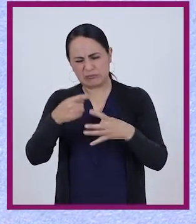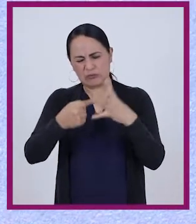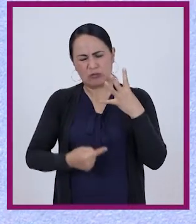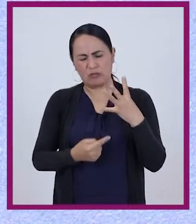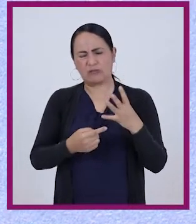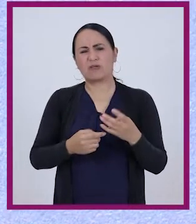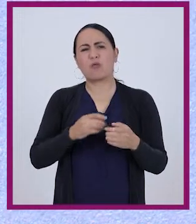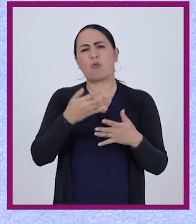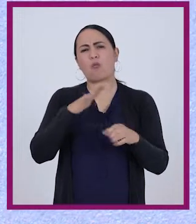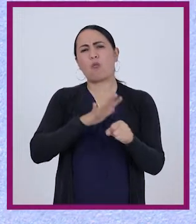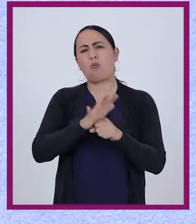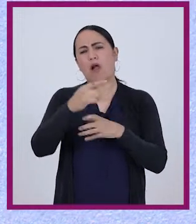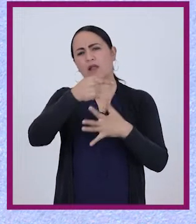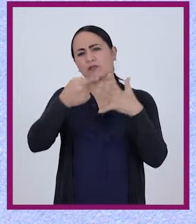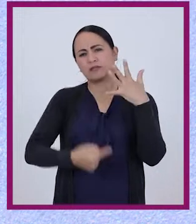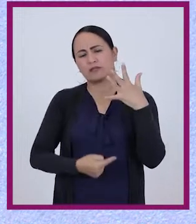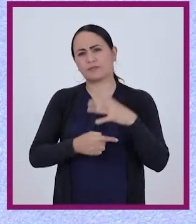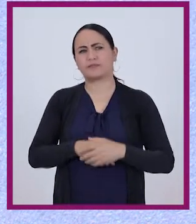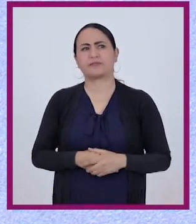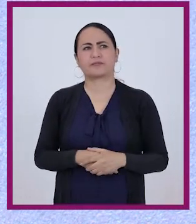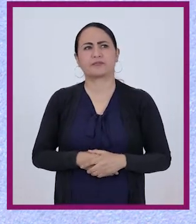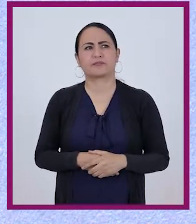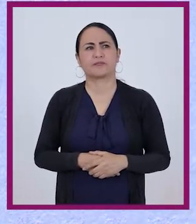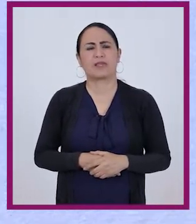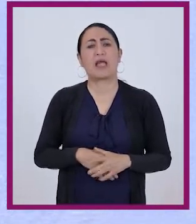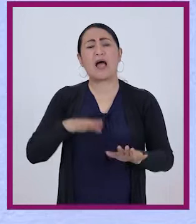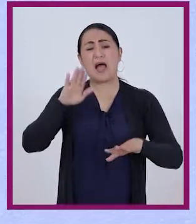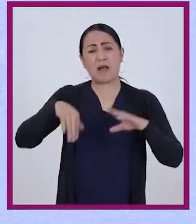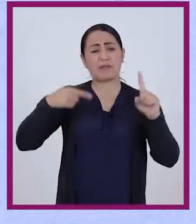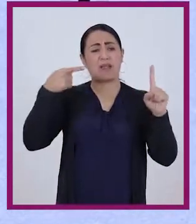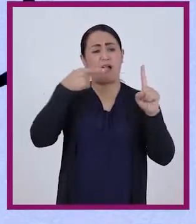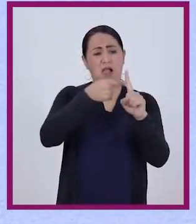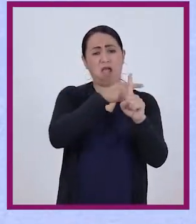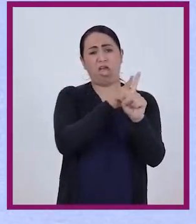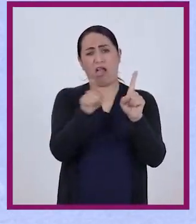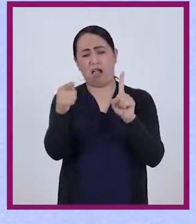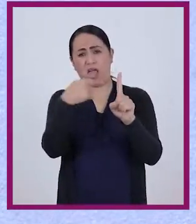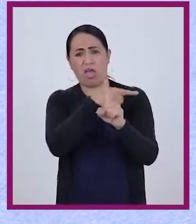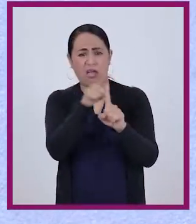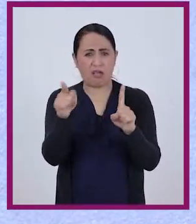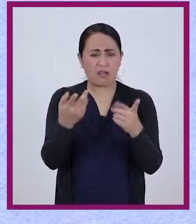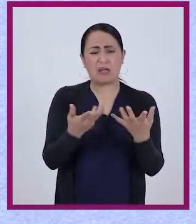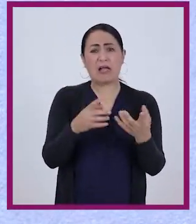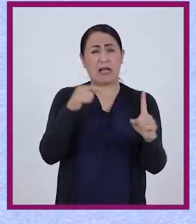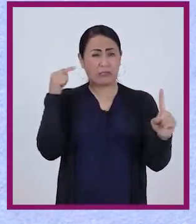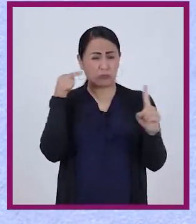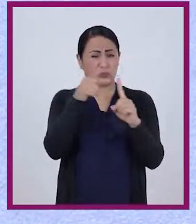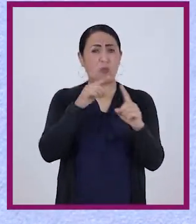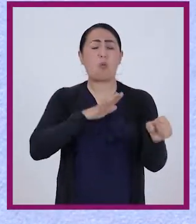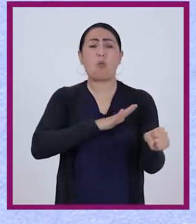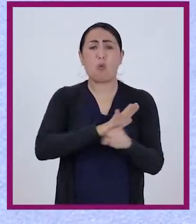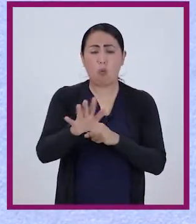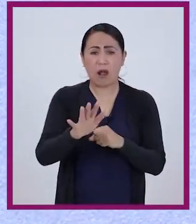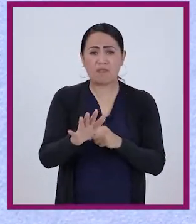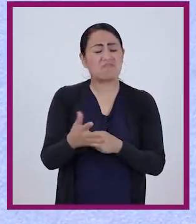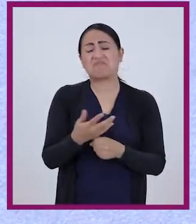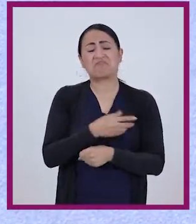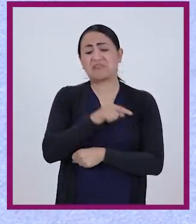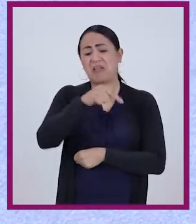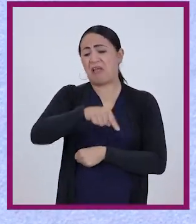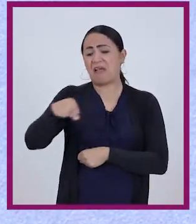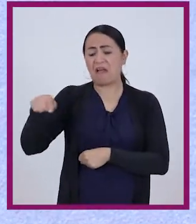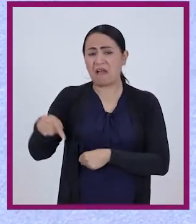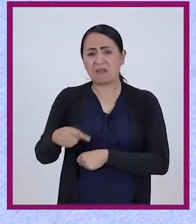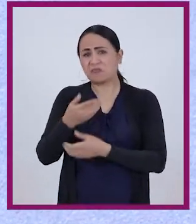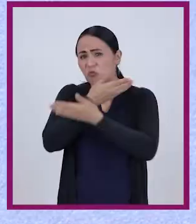Bien, identifiquemos los obstáculos para trabajar en equipo. El primero es tener un objetivo confuso. Muchas veces no tenemos ni siquiera claro cuál